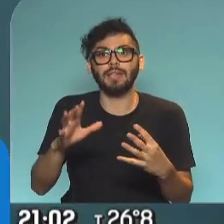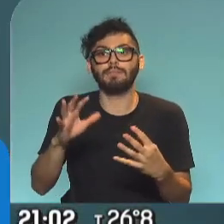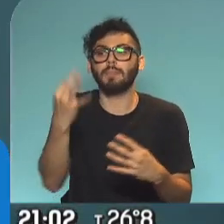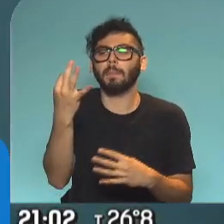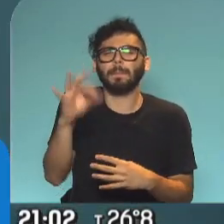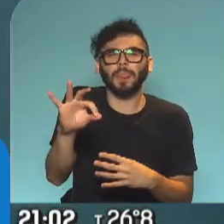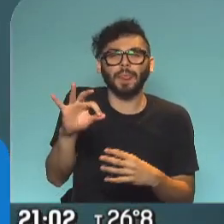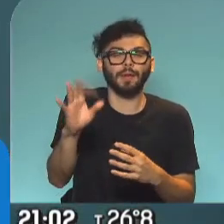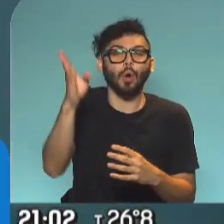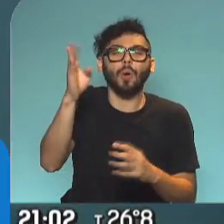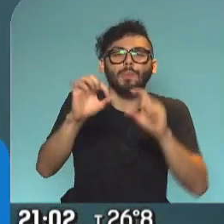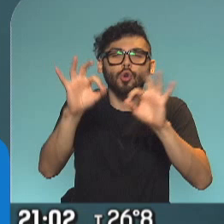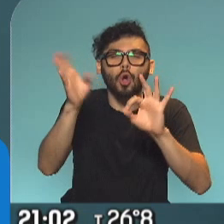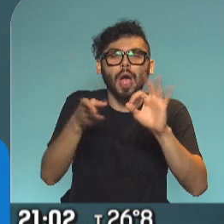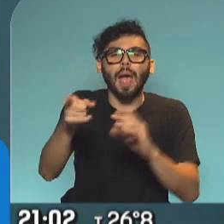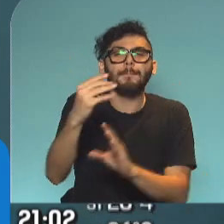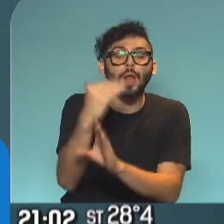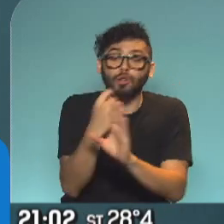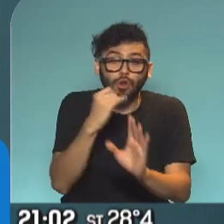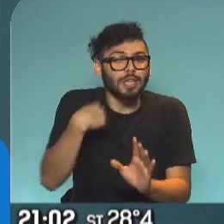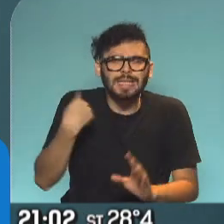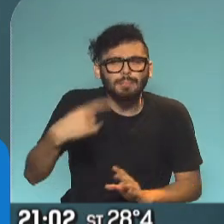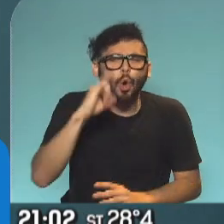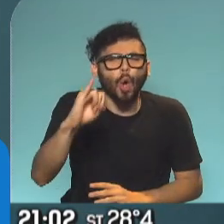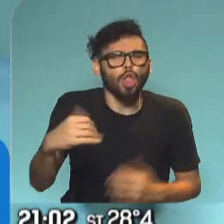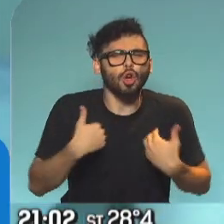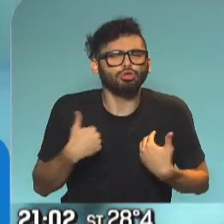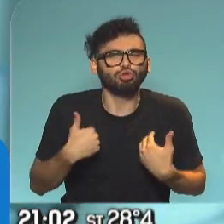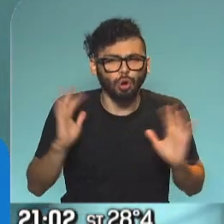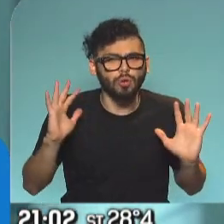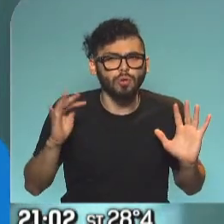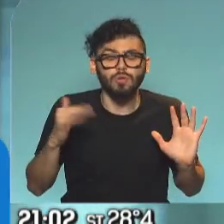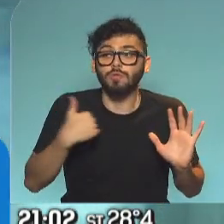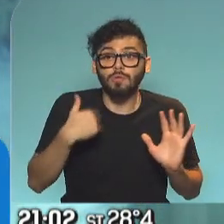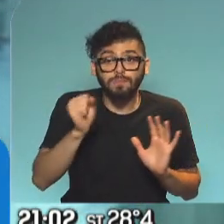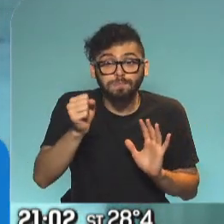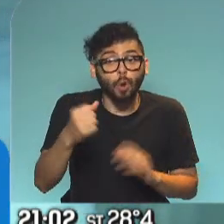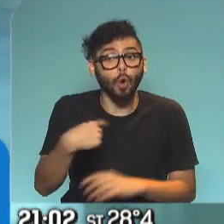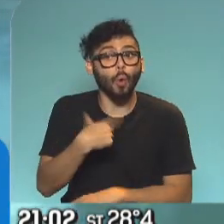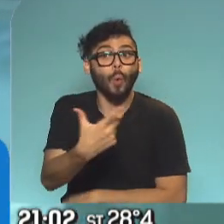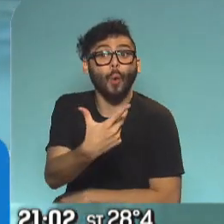menor. Yo siempre comento el caso, lo que me ocurrió a mí, que me tuve que poner tres veces